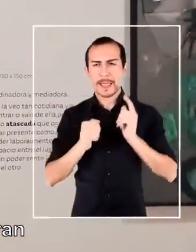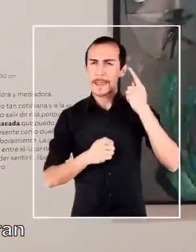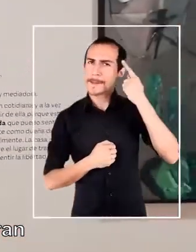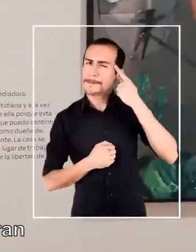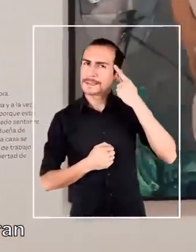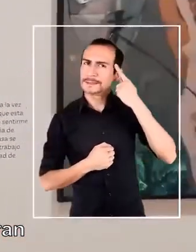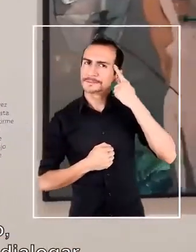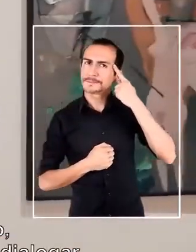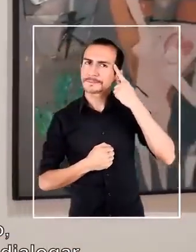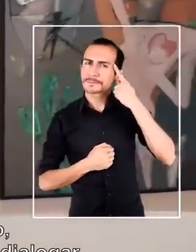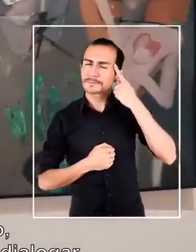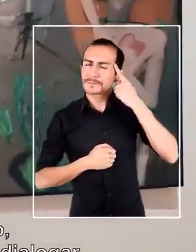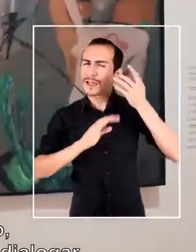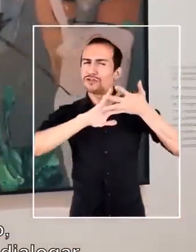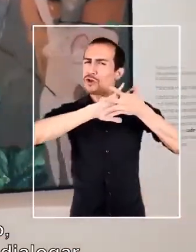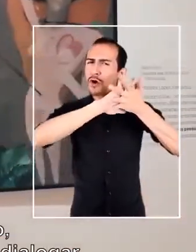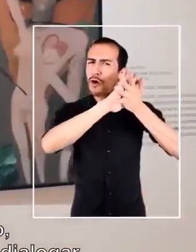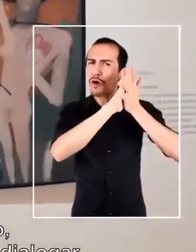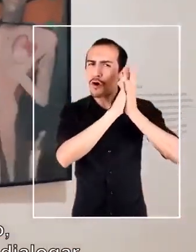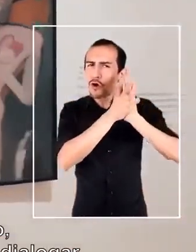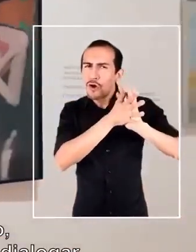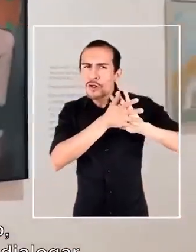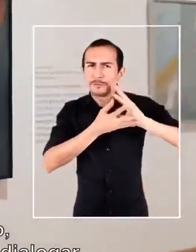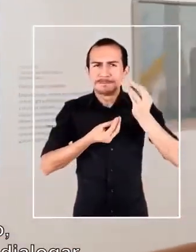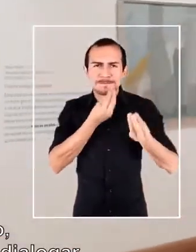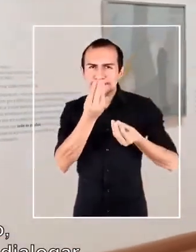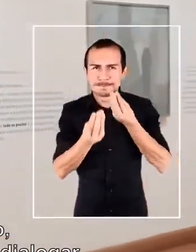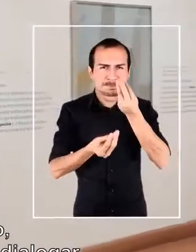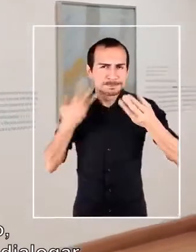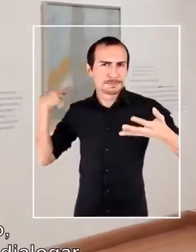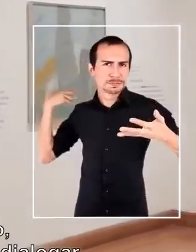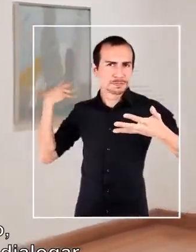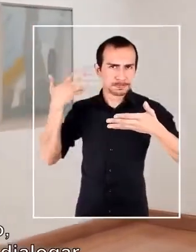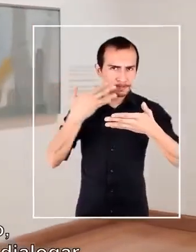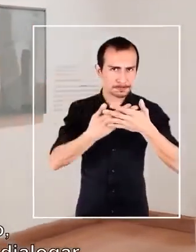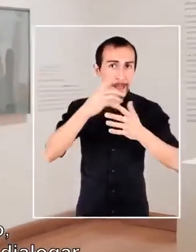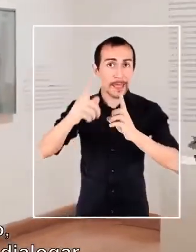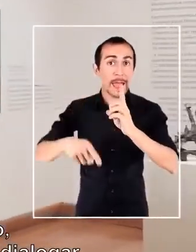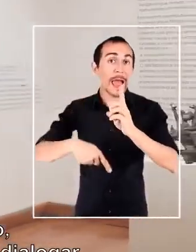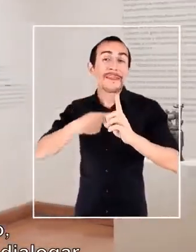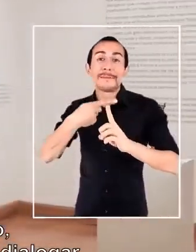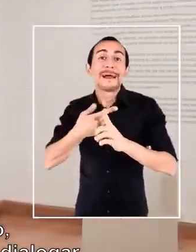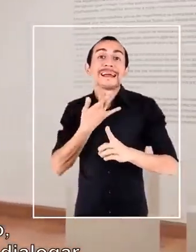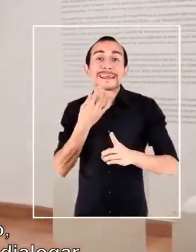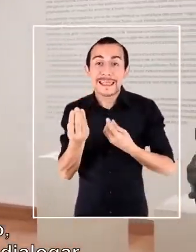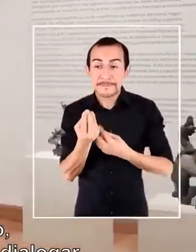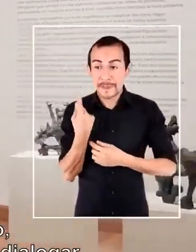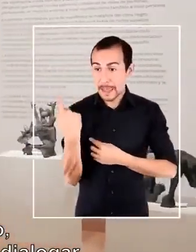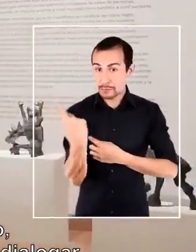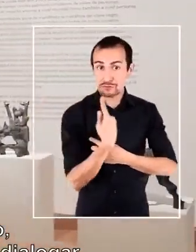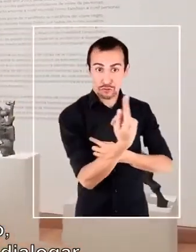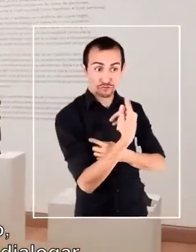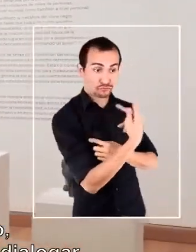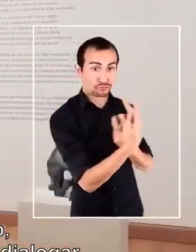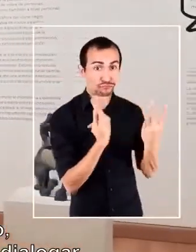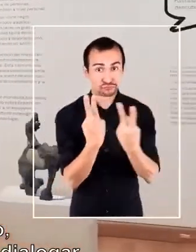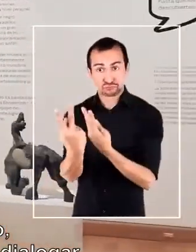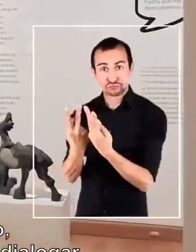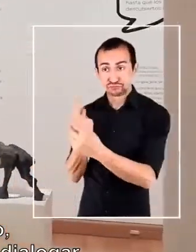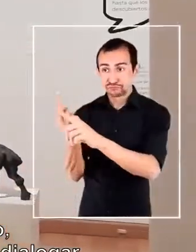que pensaran en todo aquello que estaba sucediendo, pero además a que entre